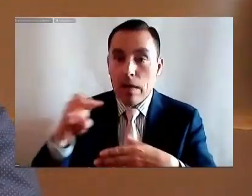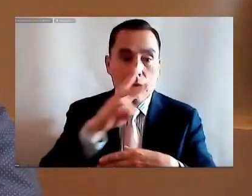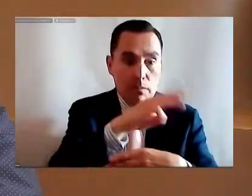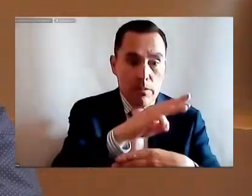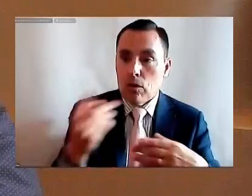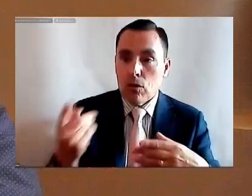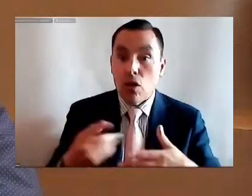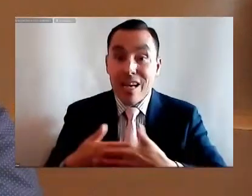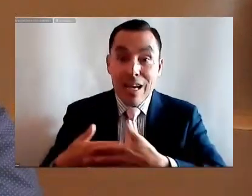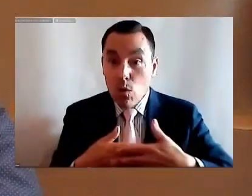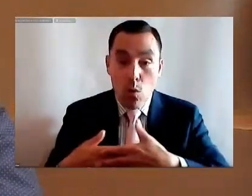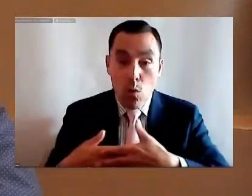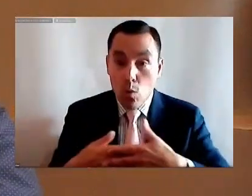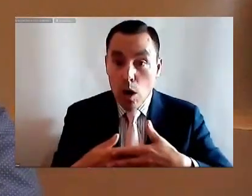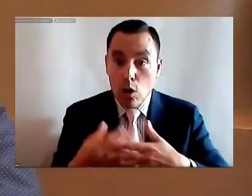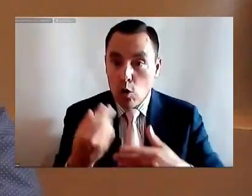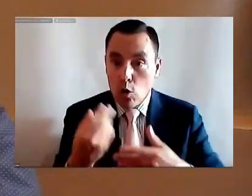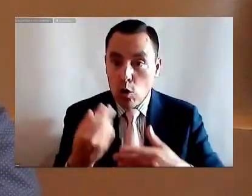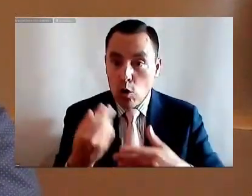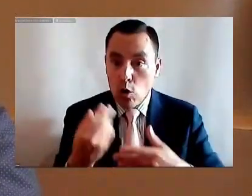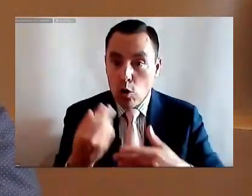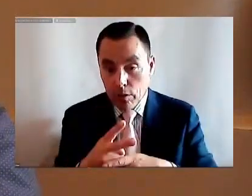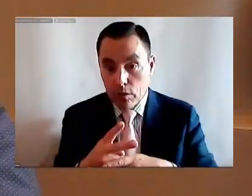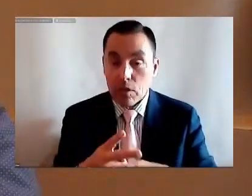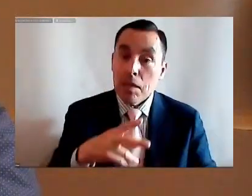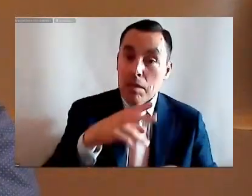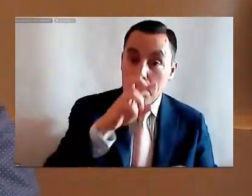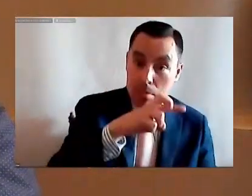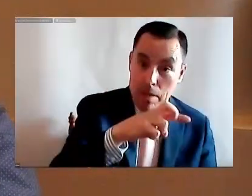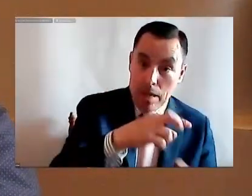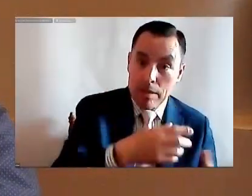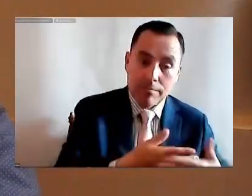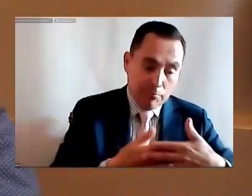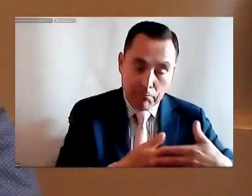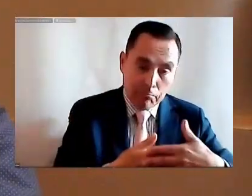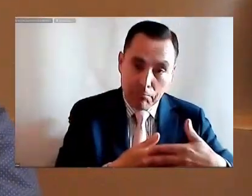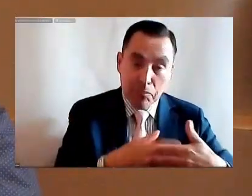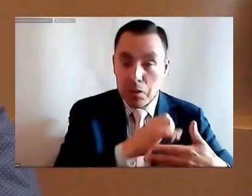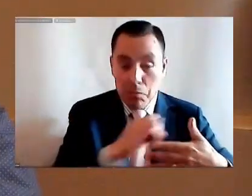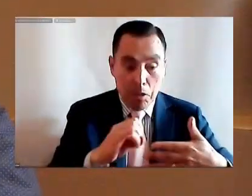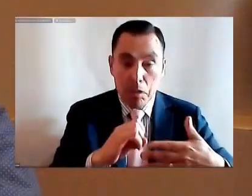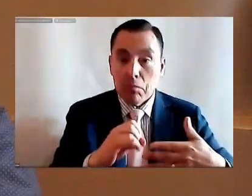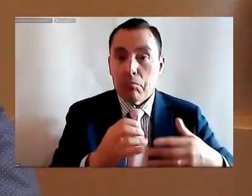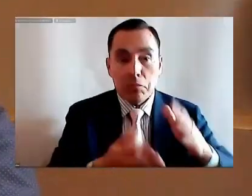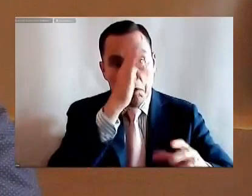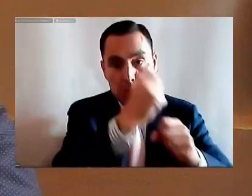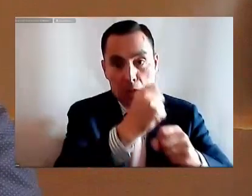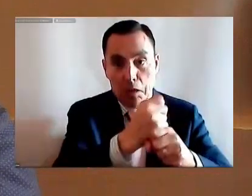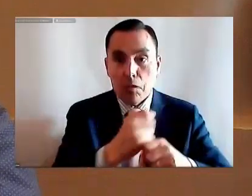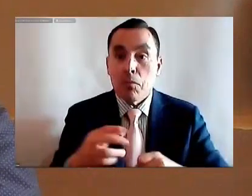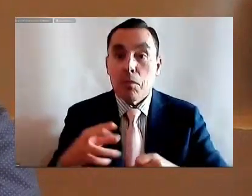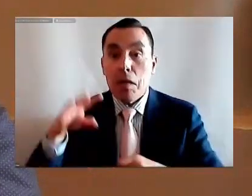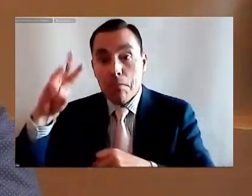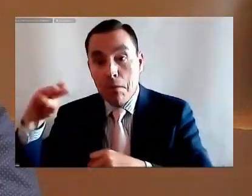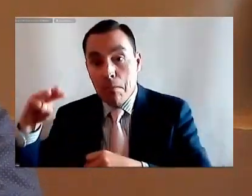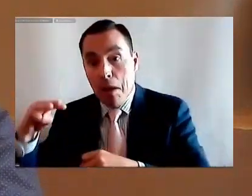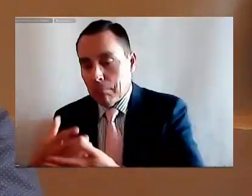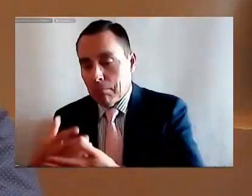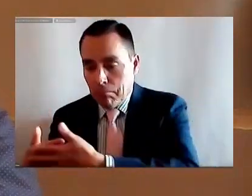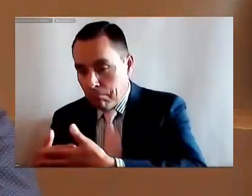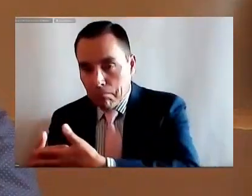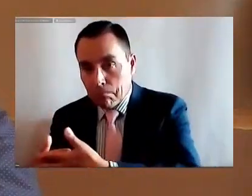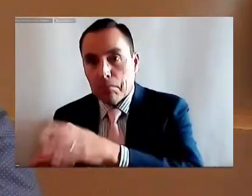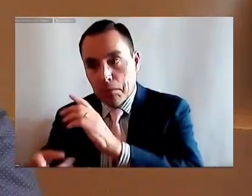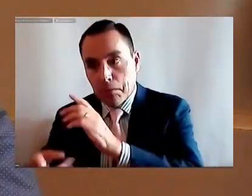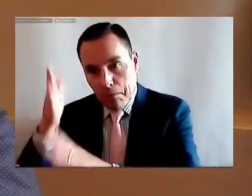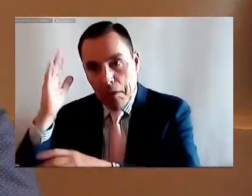crece con los dos el primer año, ¿no? Y entonces, claro, si hiciéramos eso, vendría el otro argumento, que la